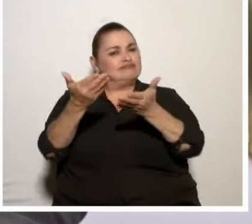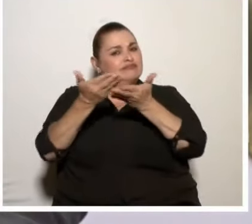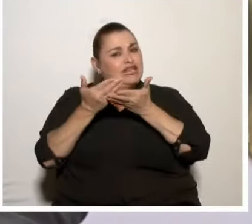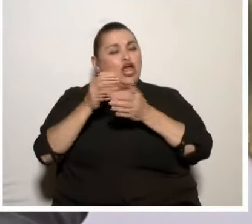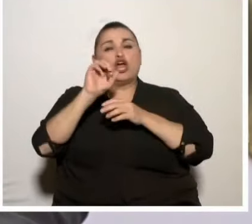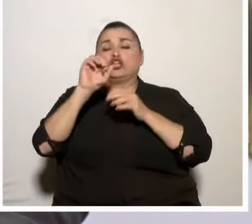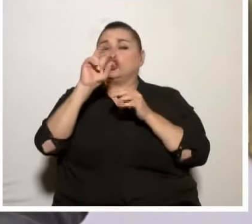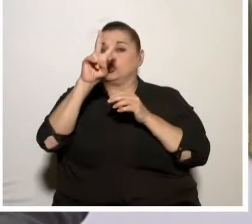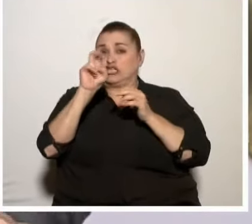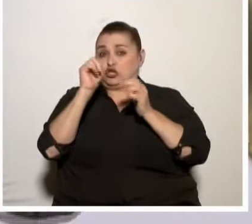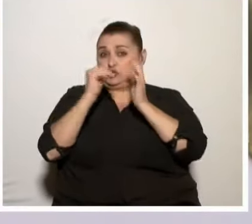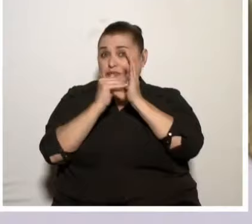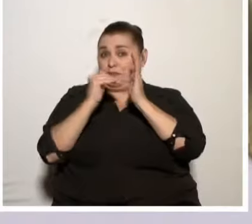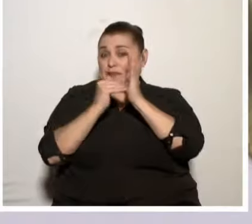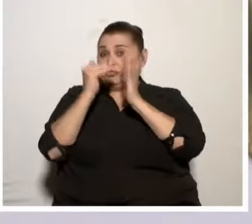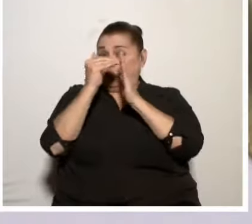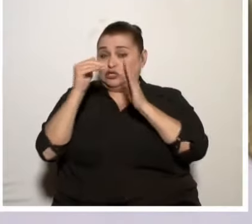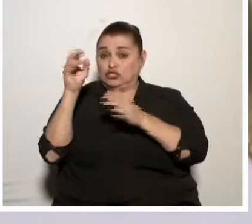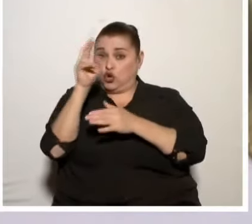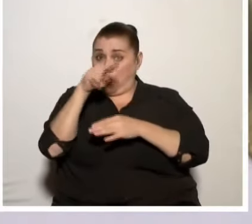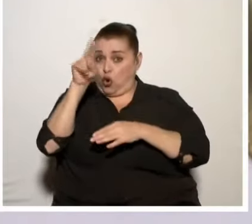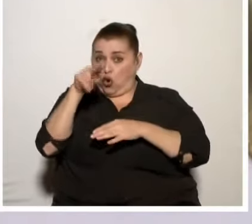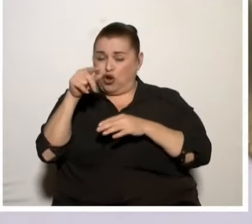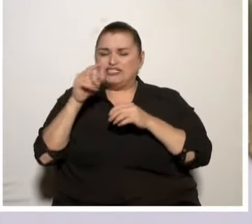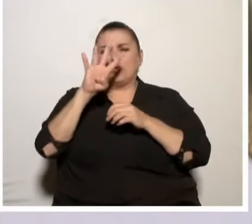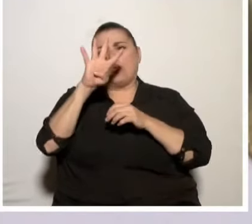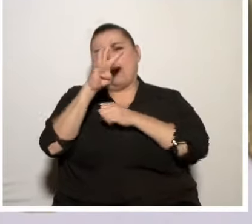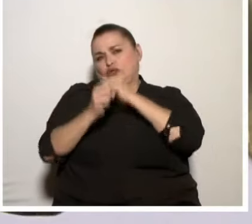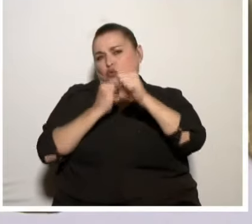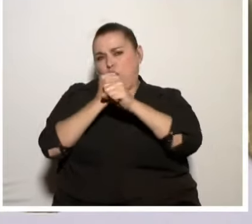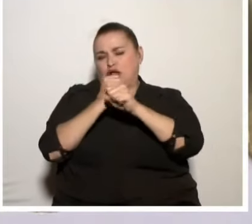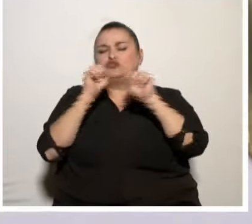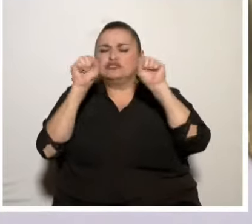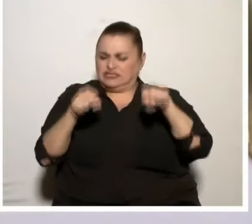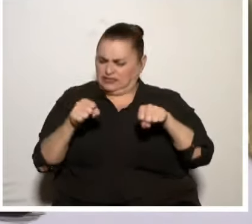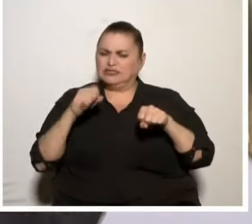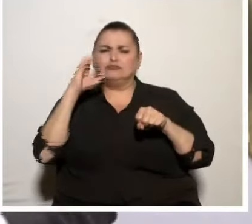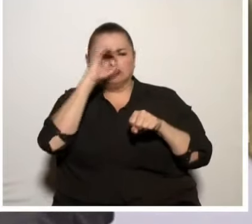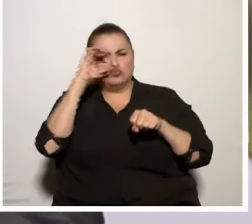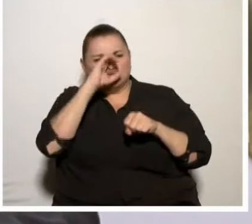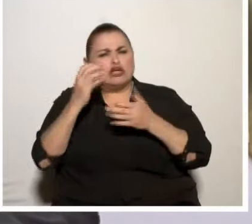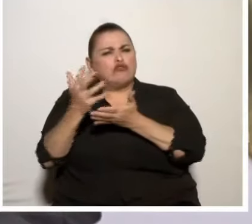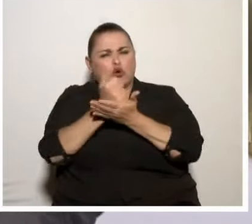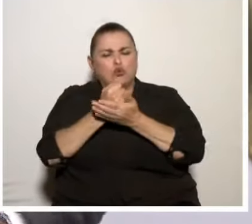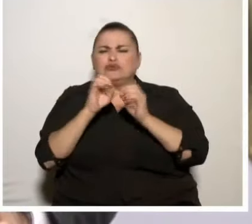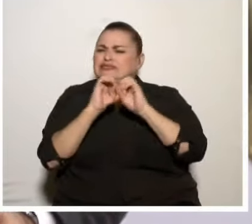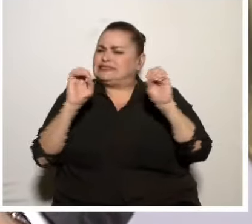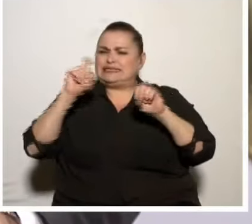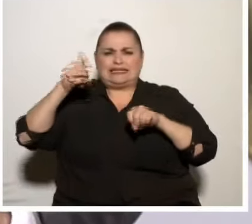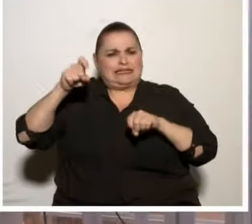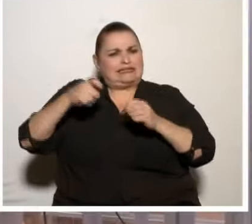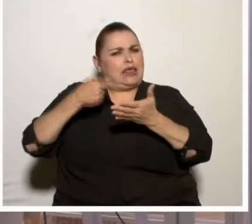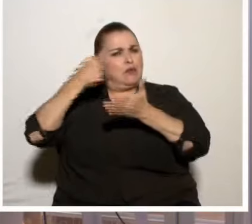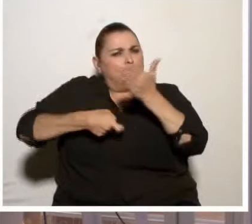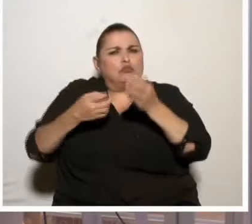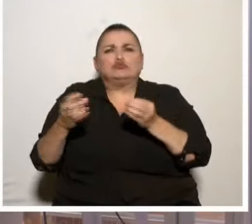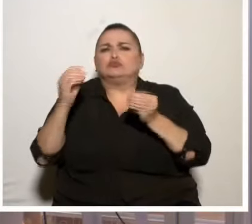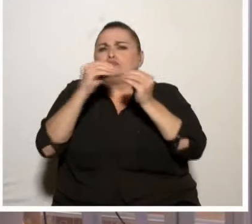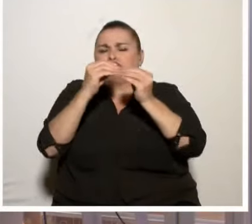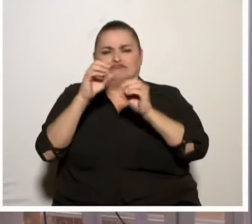colones en el lapso de 4 años. Sí se puede conseguir recursos para atacar la pobreza sin necesidad de más impuestos.